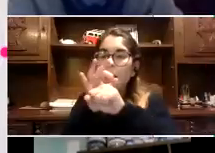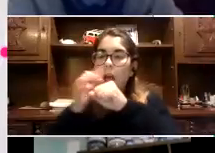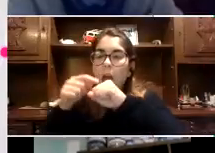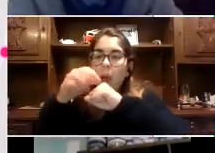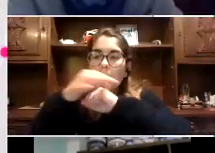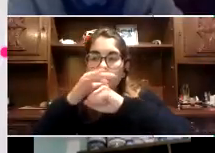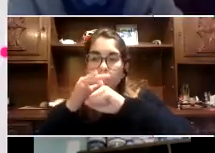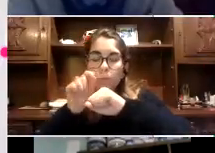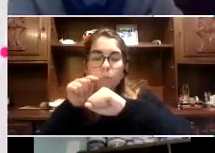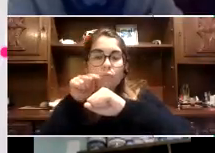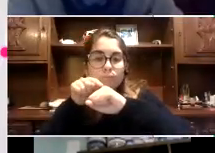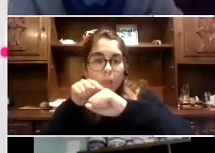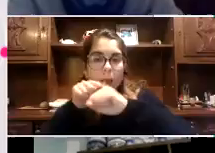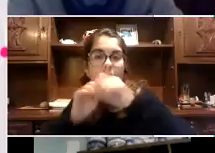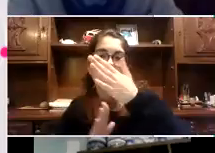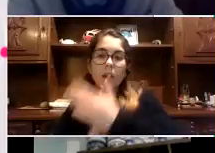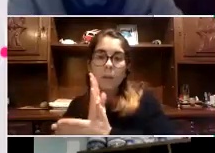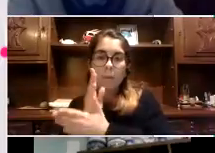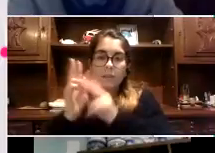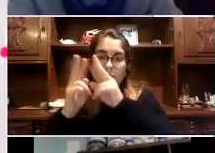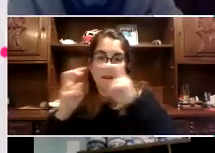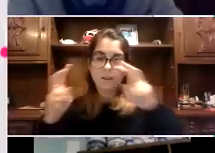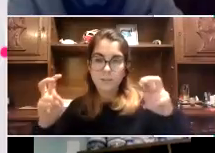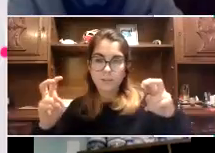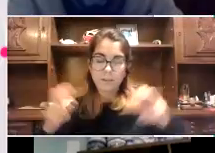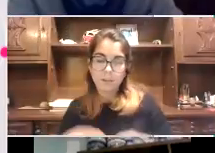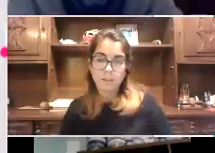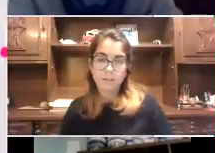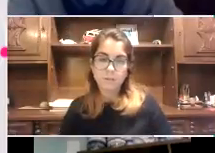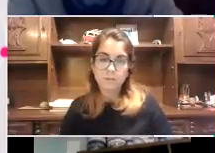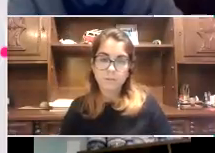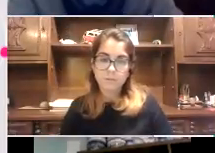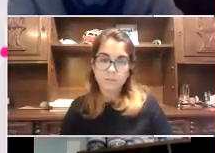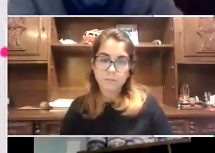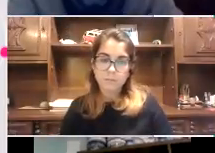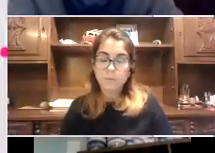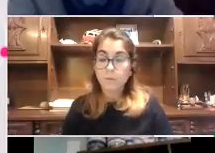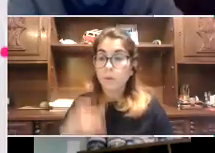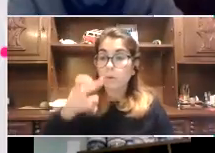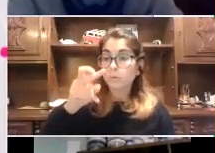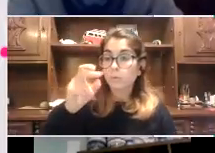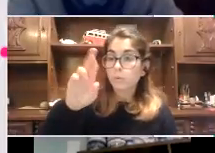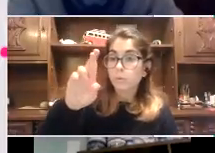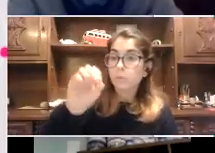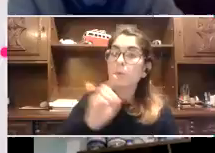de la materia descansa en la existencia de estas partículas, en el átomo, protones y electrones.